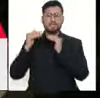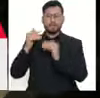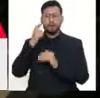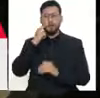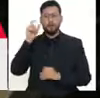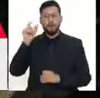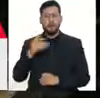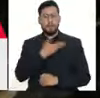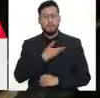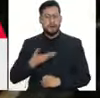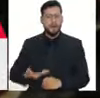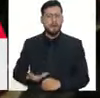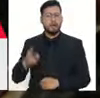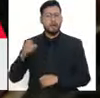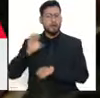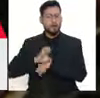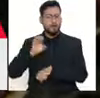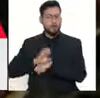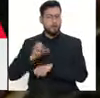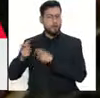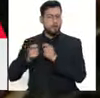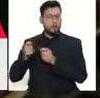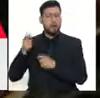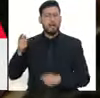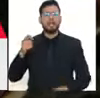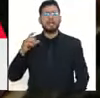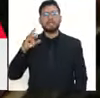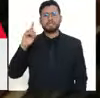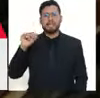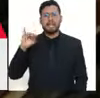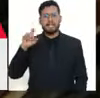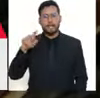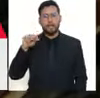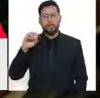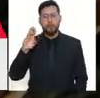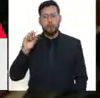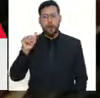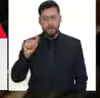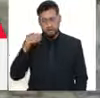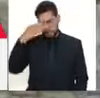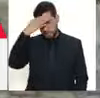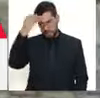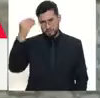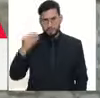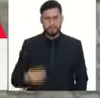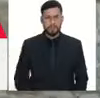excelentísimo presidente de la República del Ecuador, señor Daniel Noboa Acín.